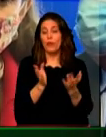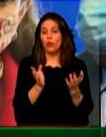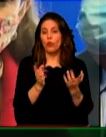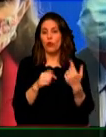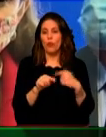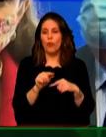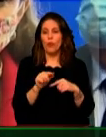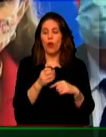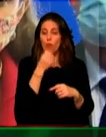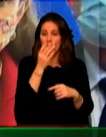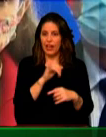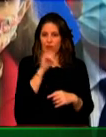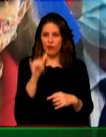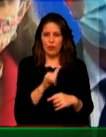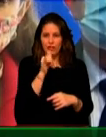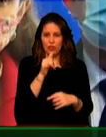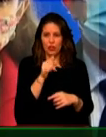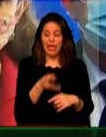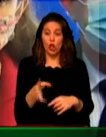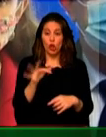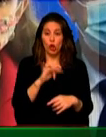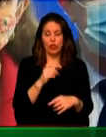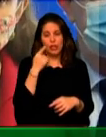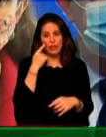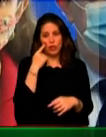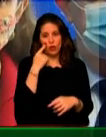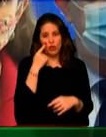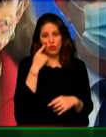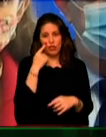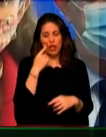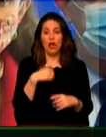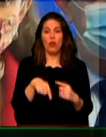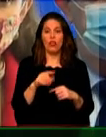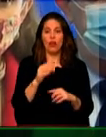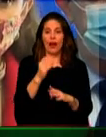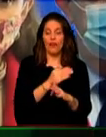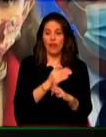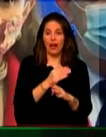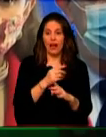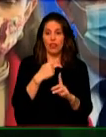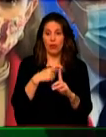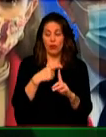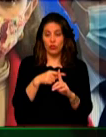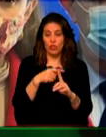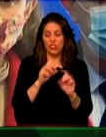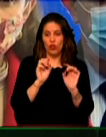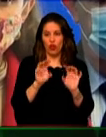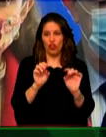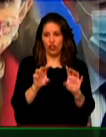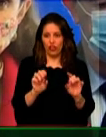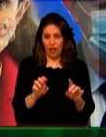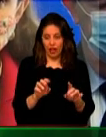cosas, de las buenas noticias que todos los días se están conociendo en cuanto a la rebaja de los casos de contagio y